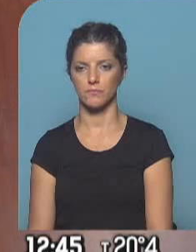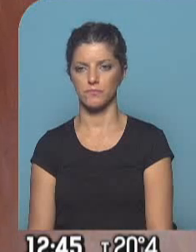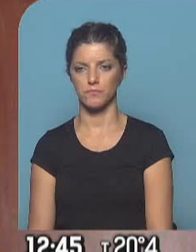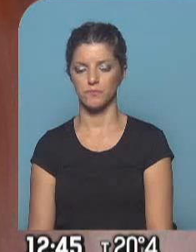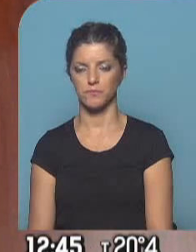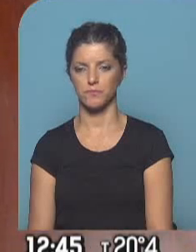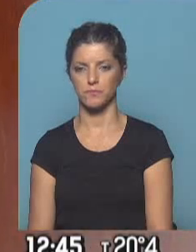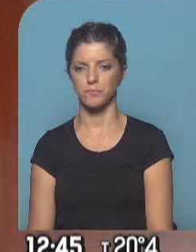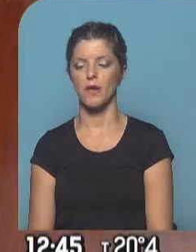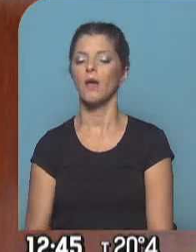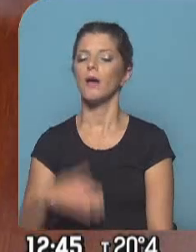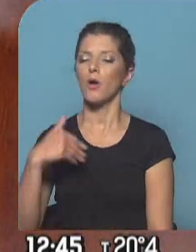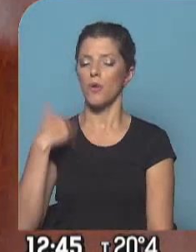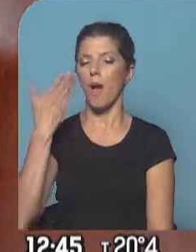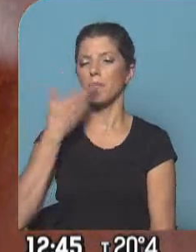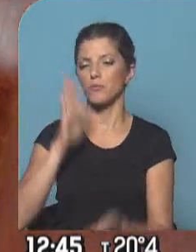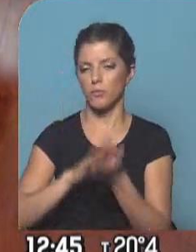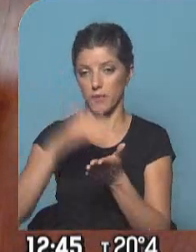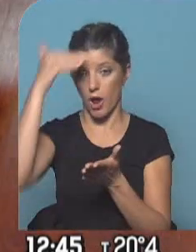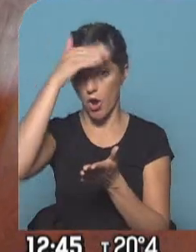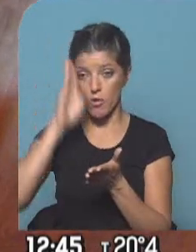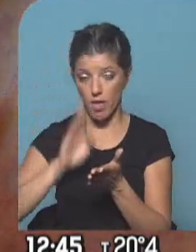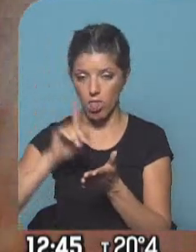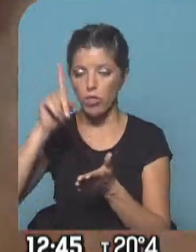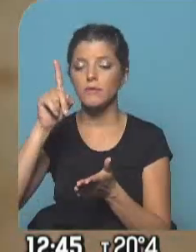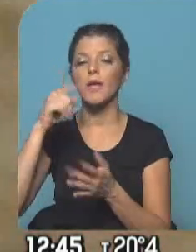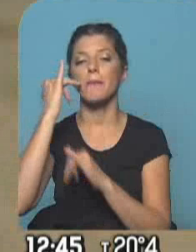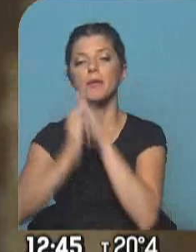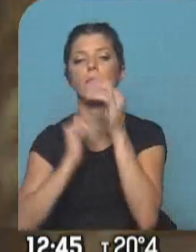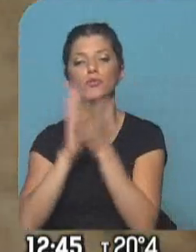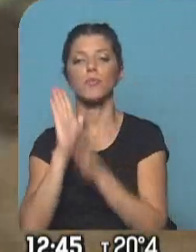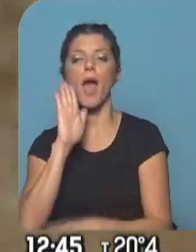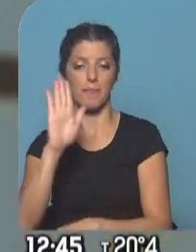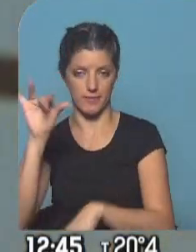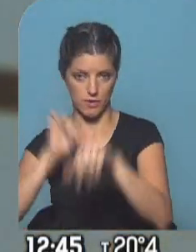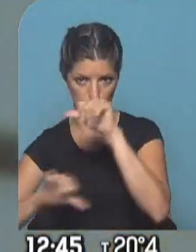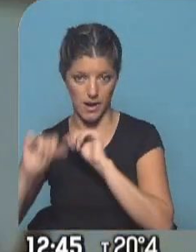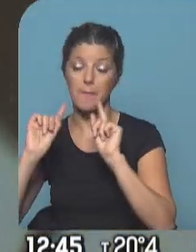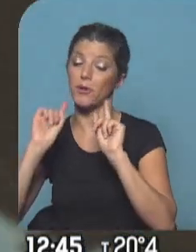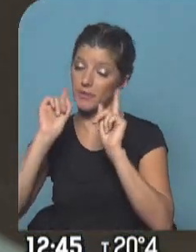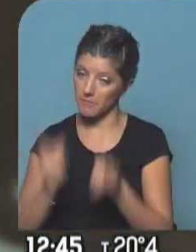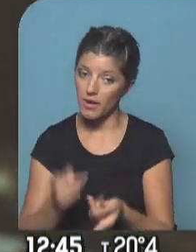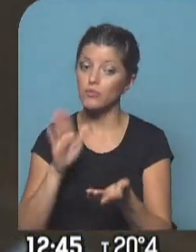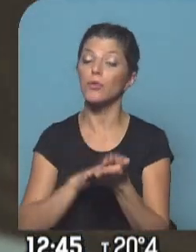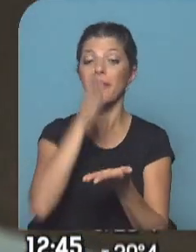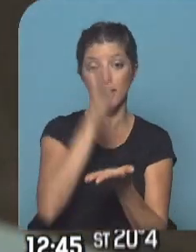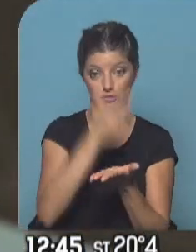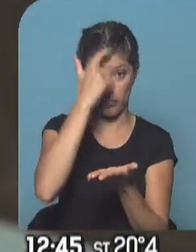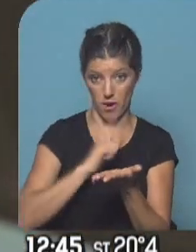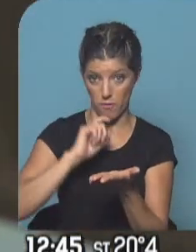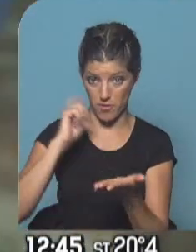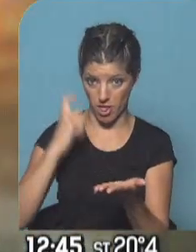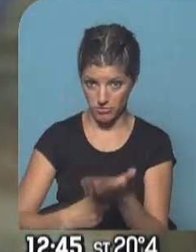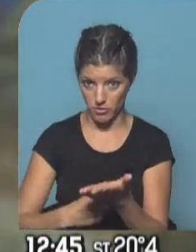Solemos hablar, cuando hablamos de Corea del Norte, de lo que tiene que ver con la amenaza nuclear. También hablamos de las violaciones a los derechos humanos y hablamos poco,